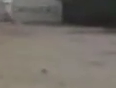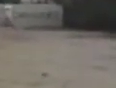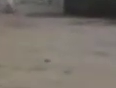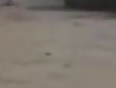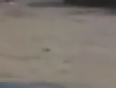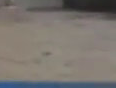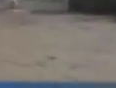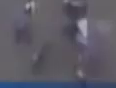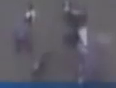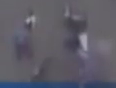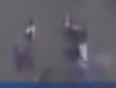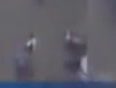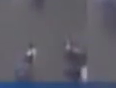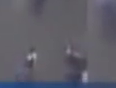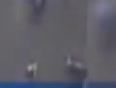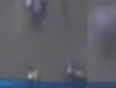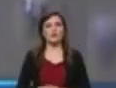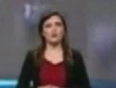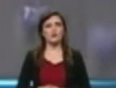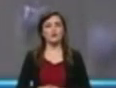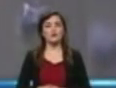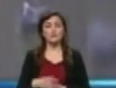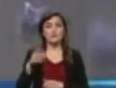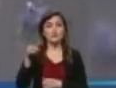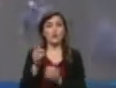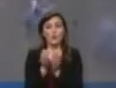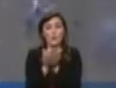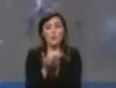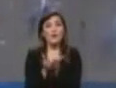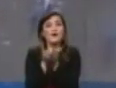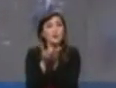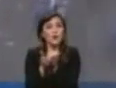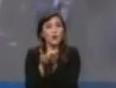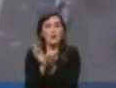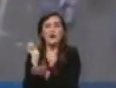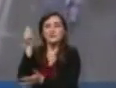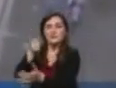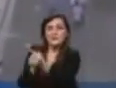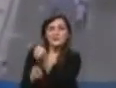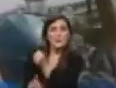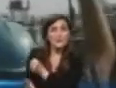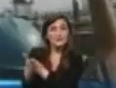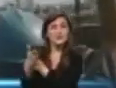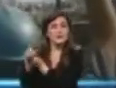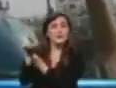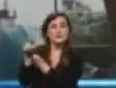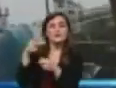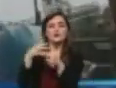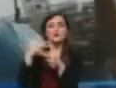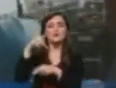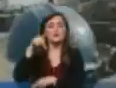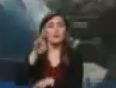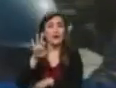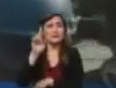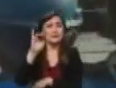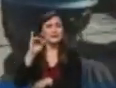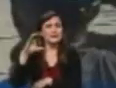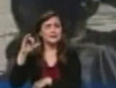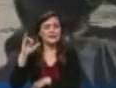Es el preciso instante en el que el barco pesquero Patricia chocó contra un tramo de cerca de 100 metros, el puente a la isla